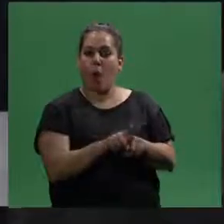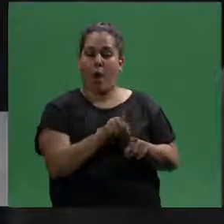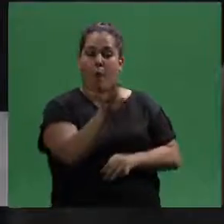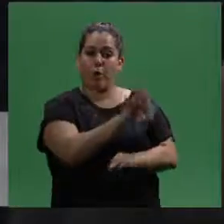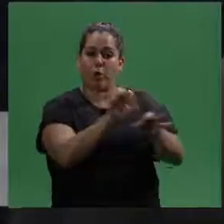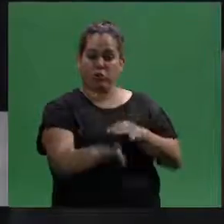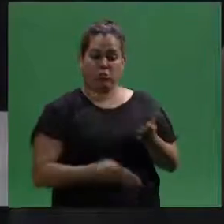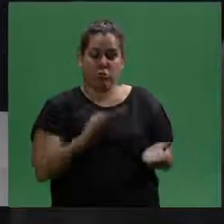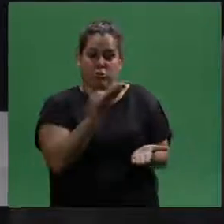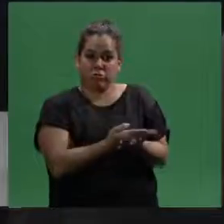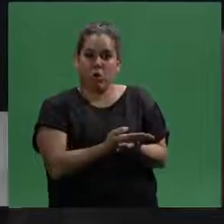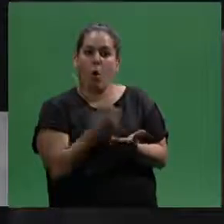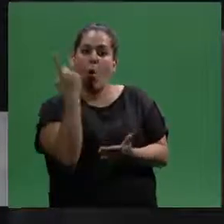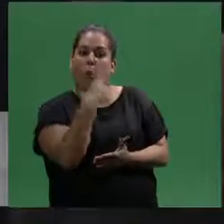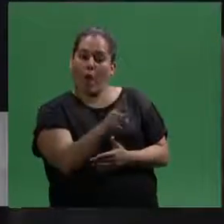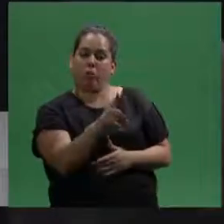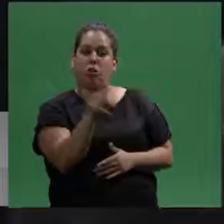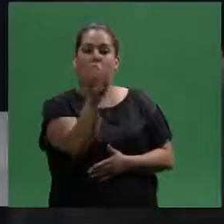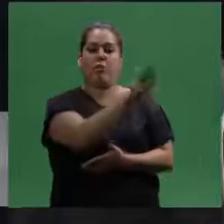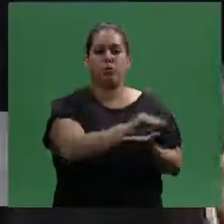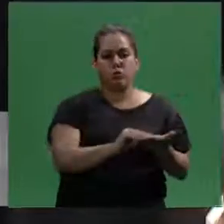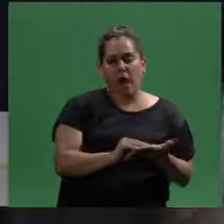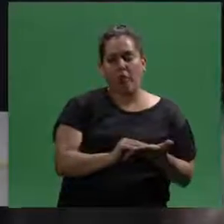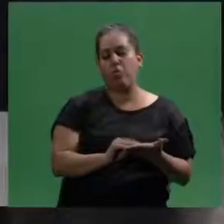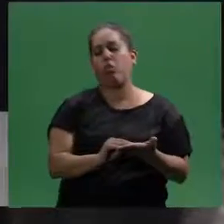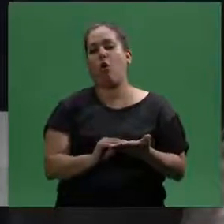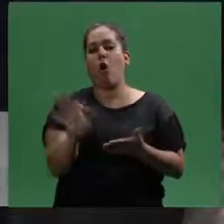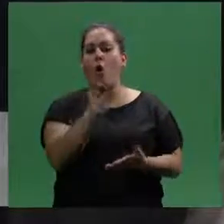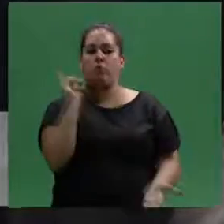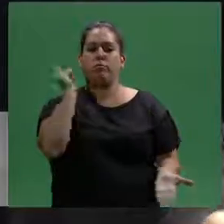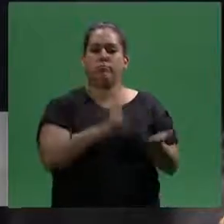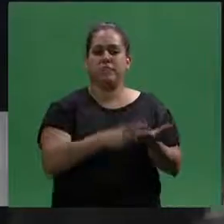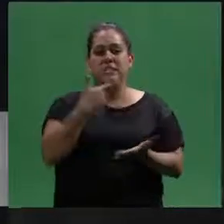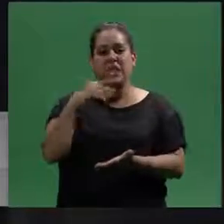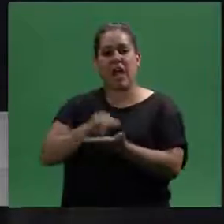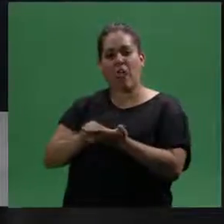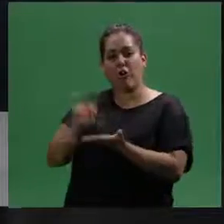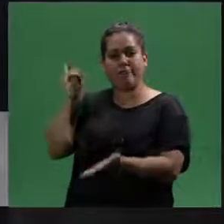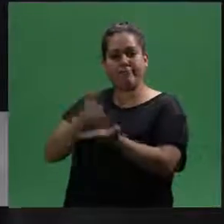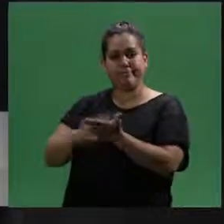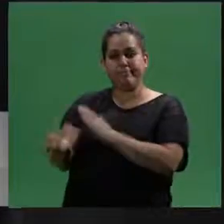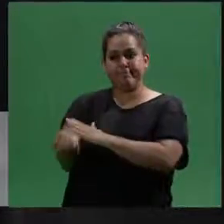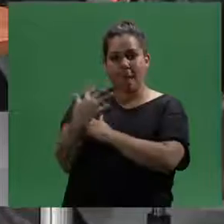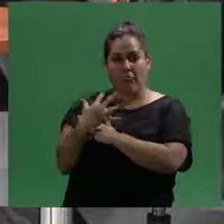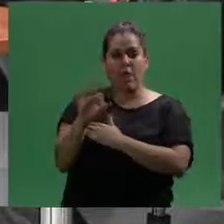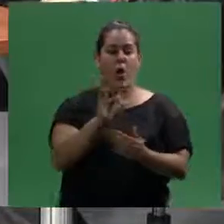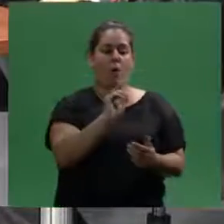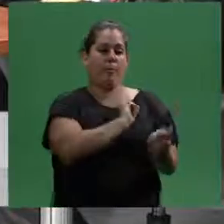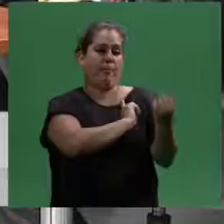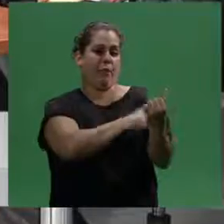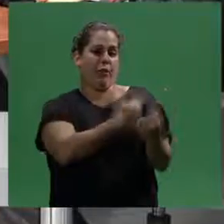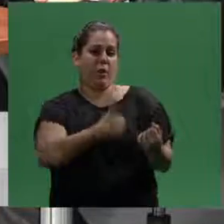recibimos los proyectos una vez que los legisladores o las sanciones del Senado o las iniciativas del Poder